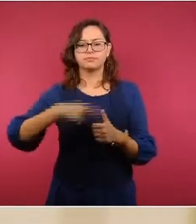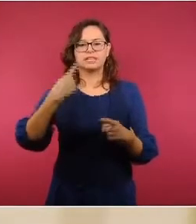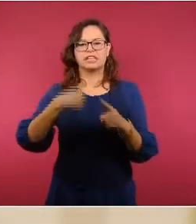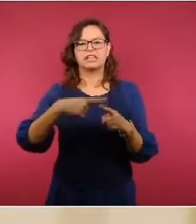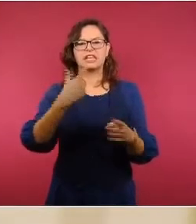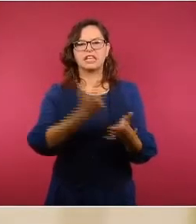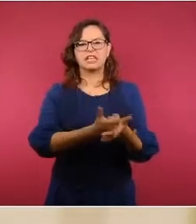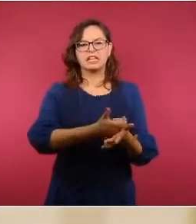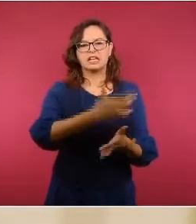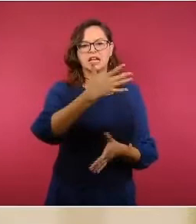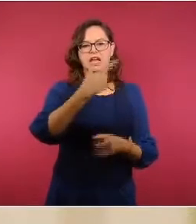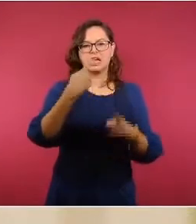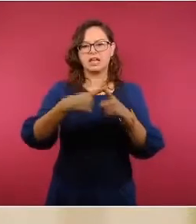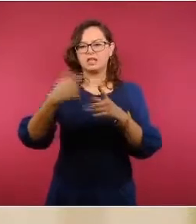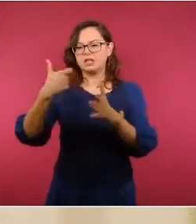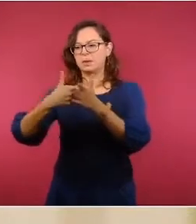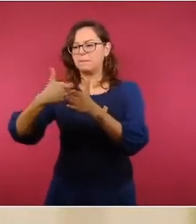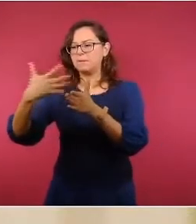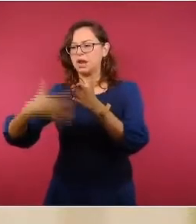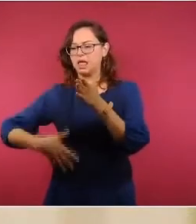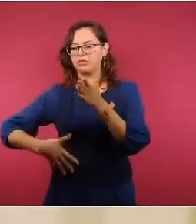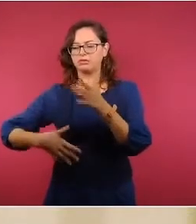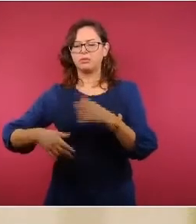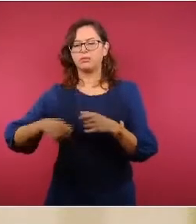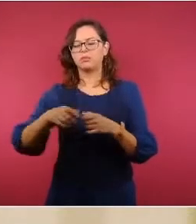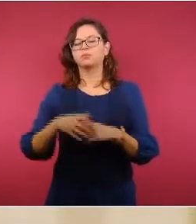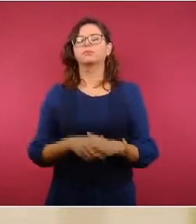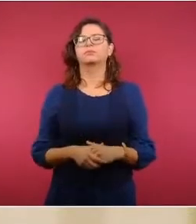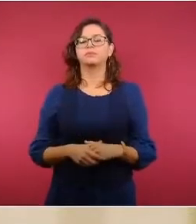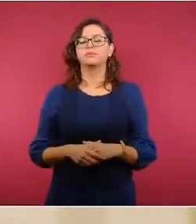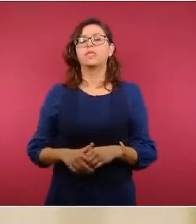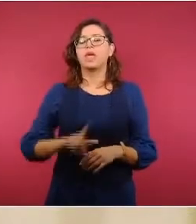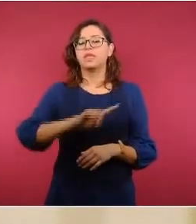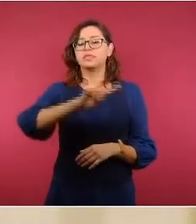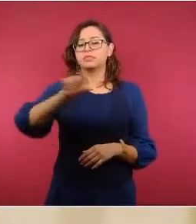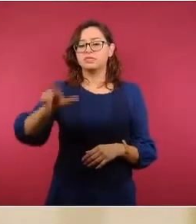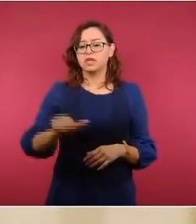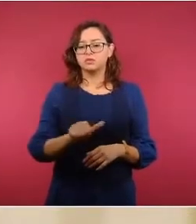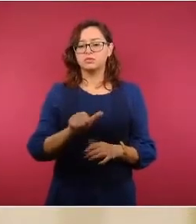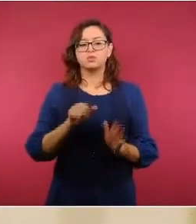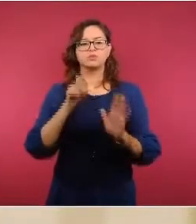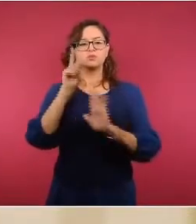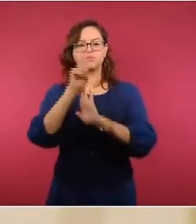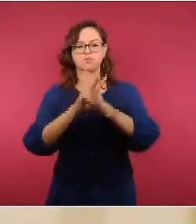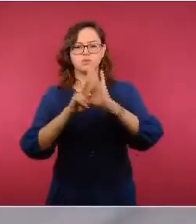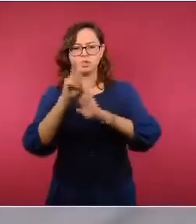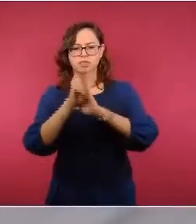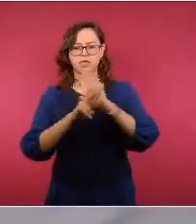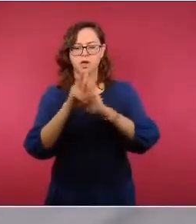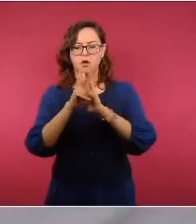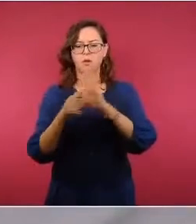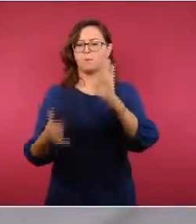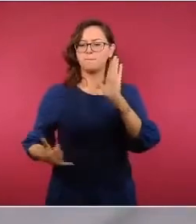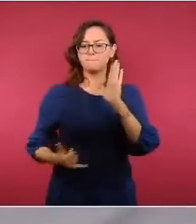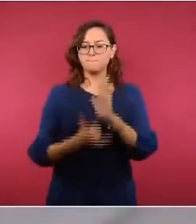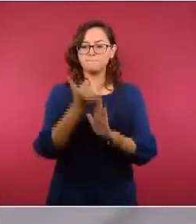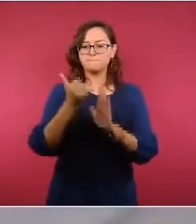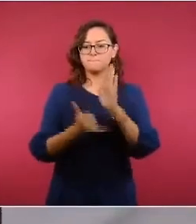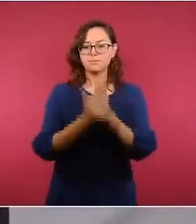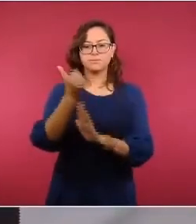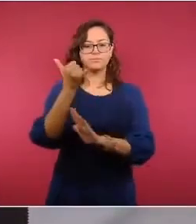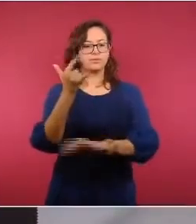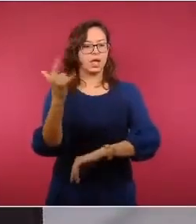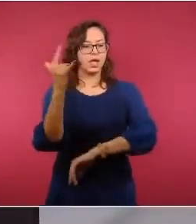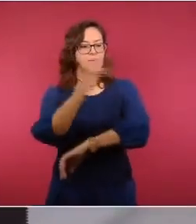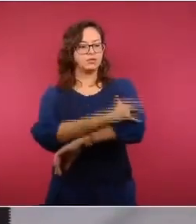quién es quién en los precios de los energéticos. Luego los videos de construcción del